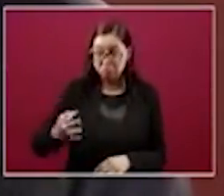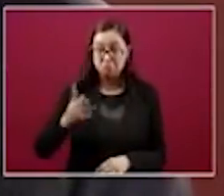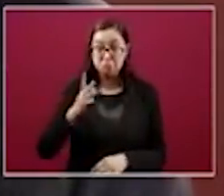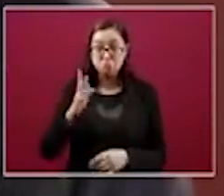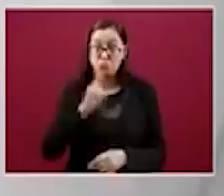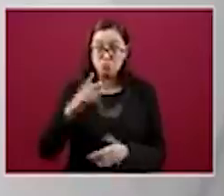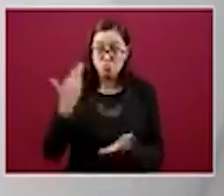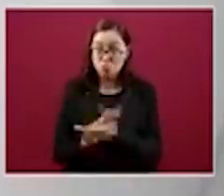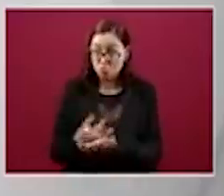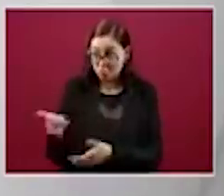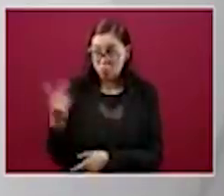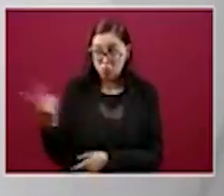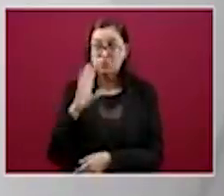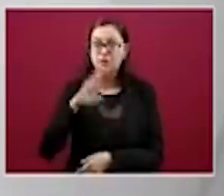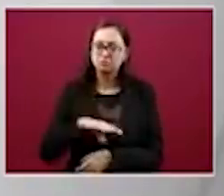actúa.